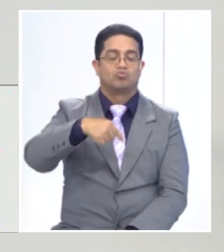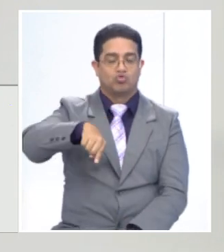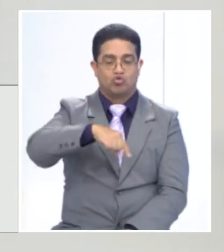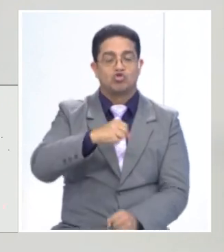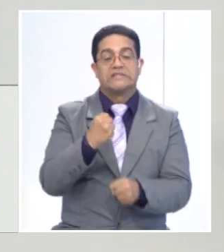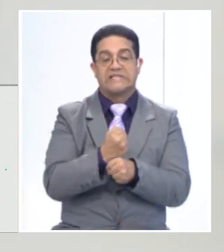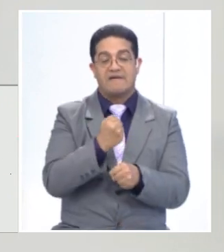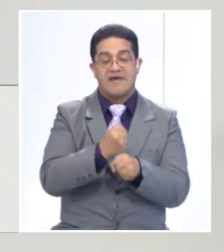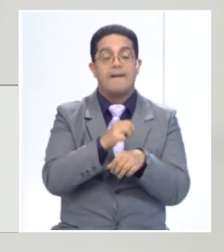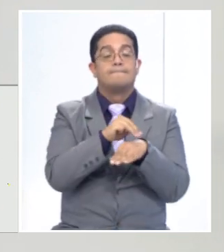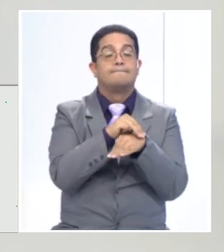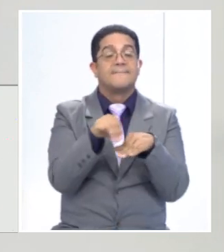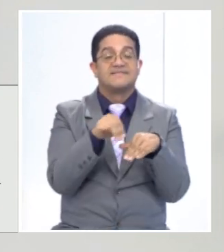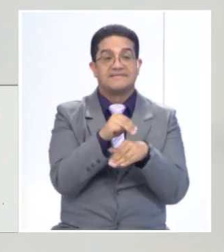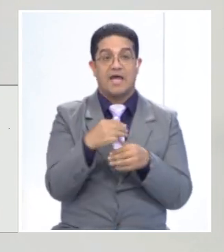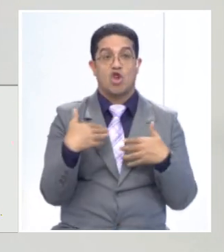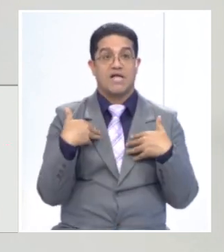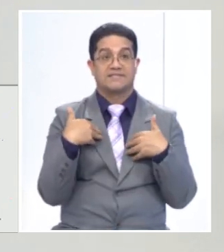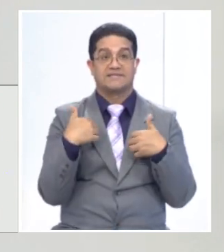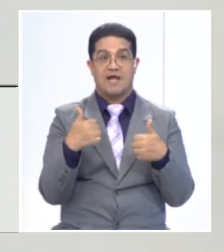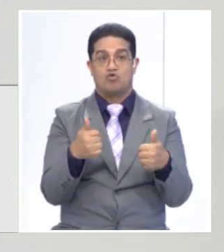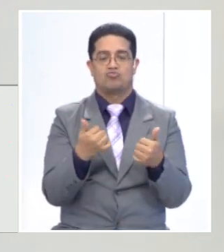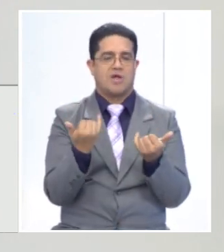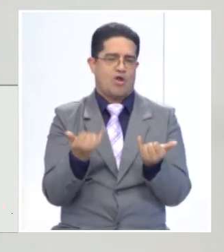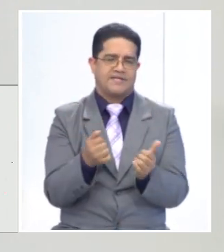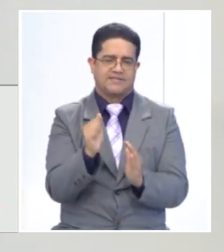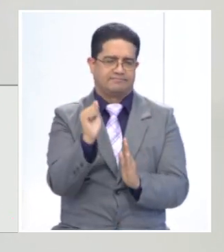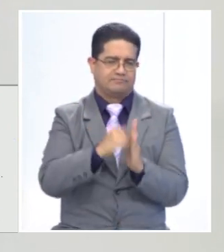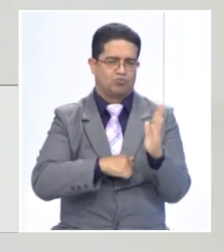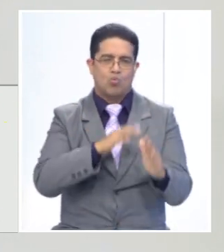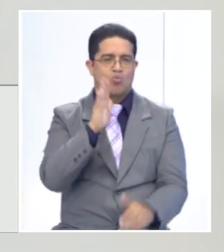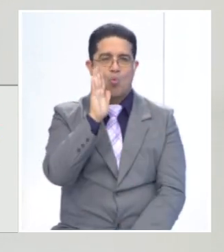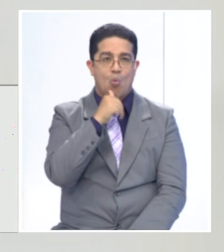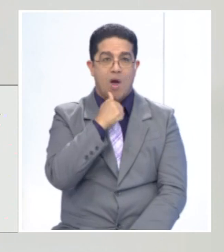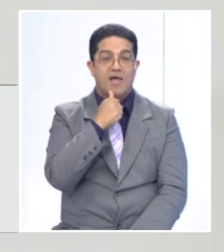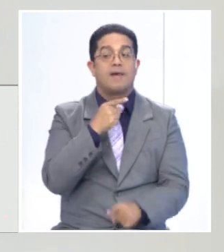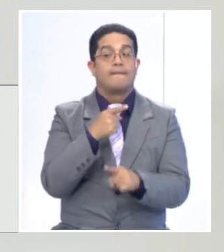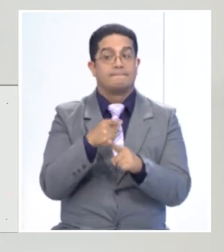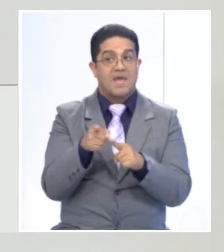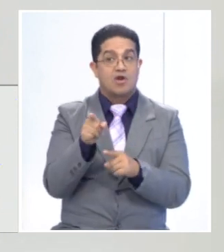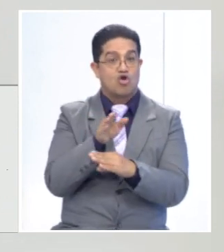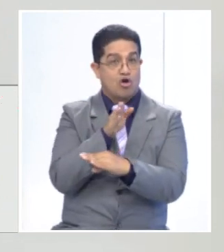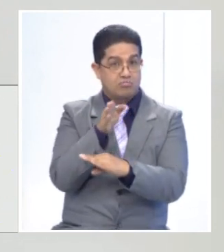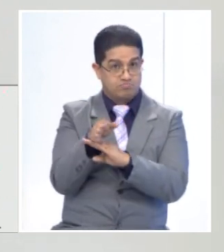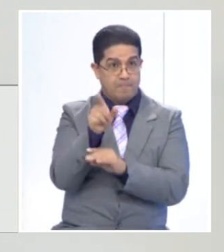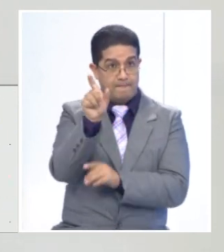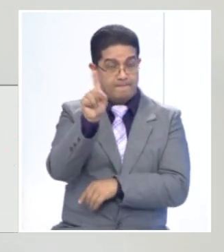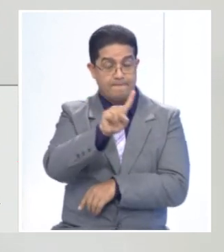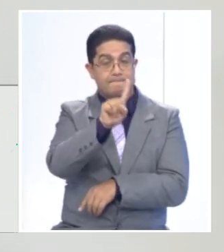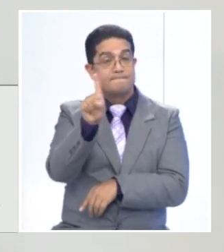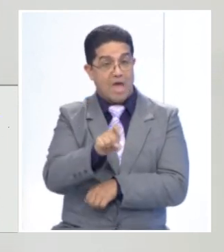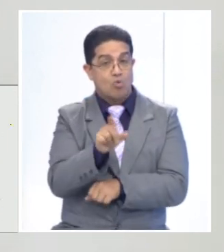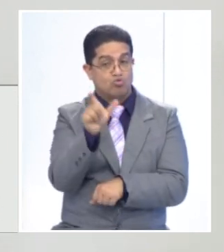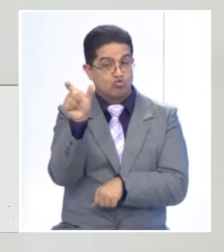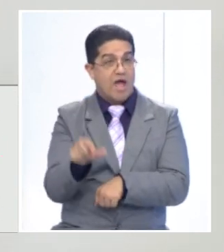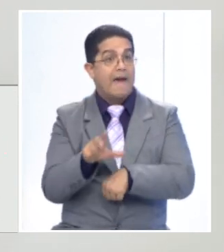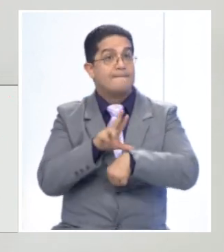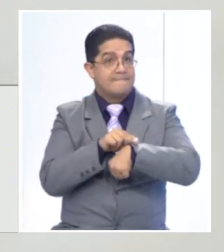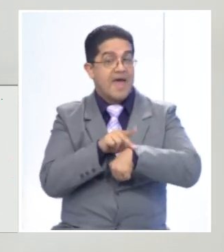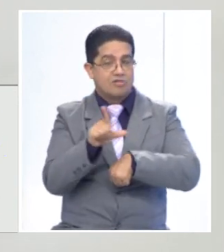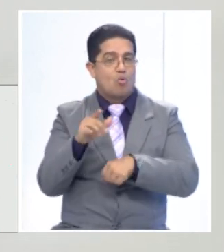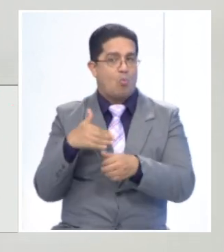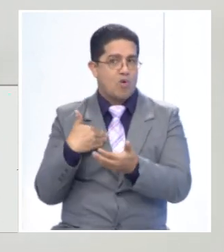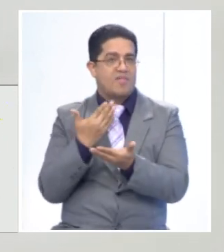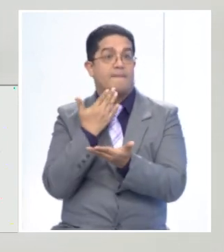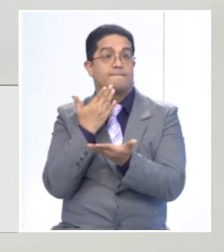vacuna antigripal no está actualmente, pero sin embargo con su médico especialista sí pueden solicitar la